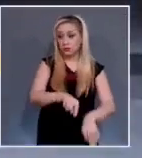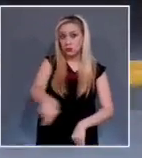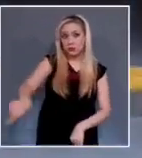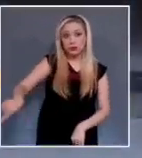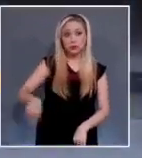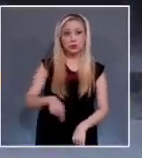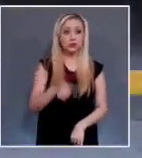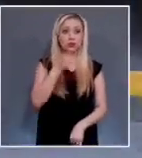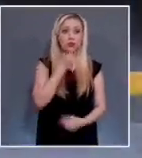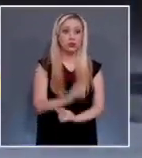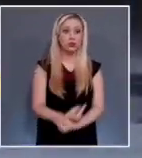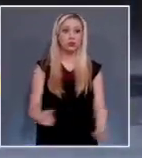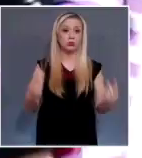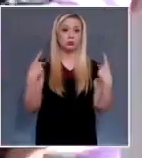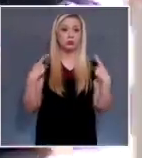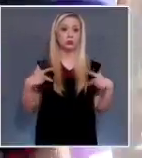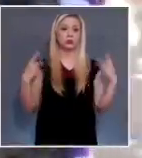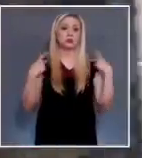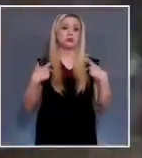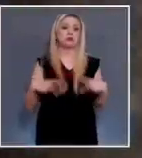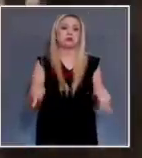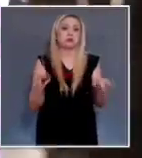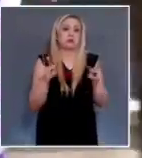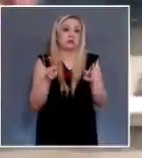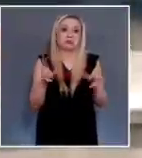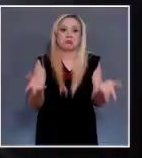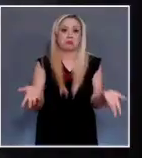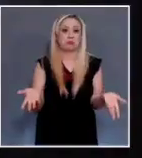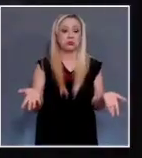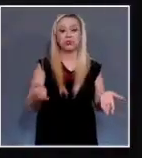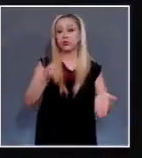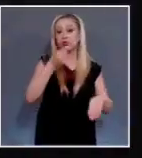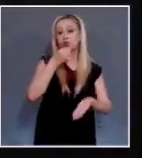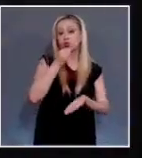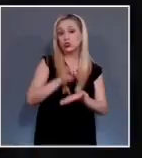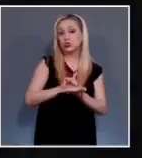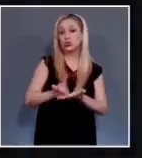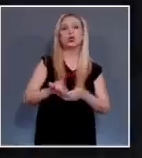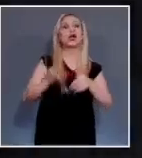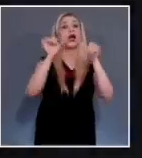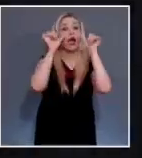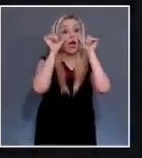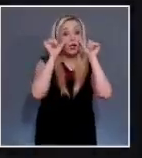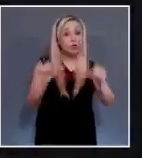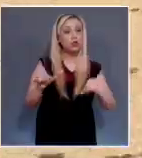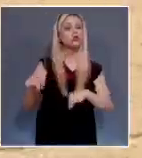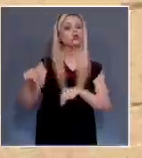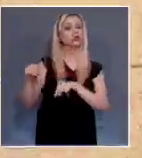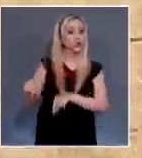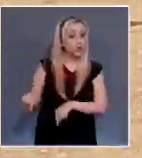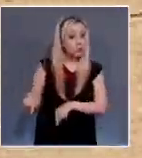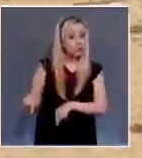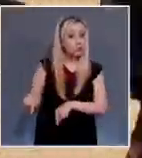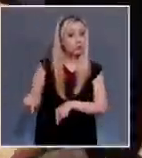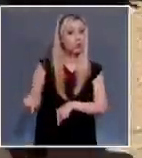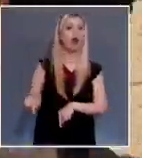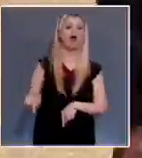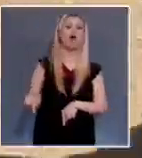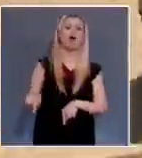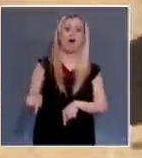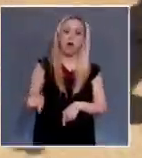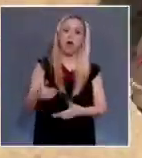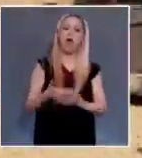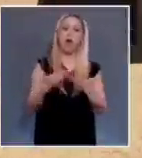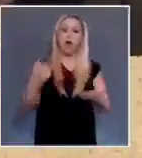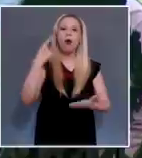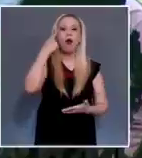Los participantes afirmaron que los derechos de la niñez se atienden y que en este contexto fueron presentados diversos cuadernos